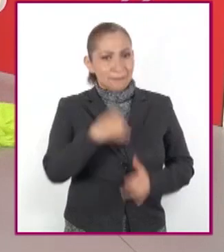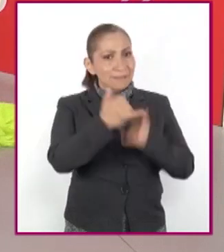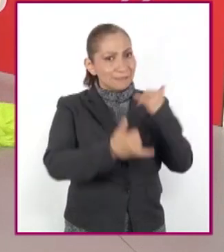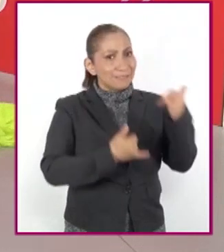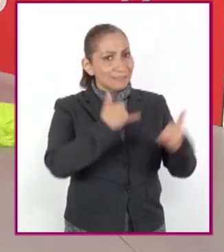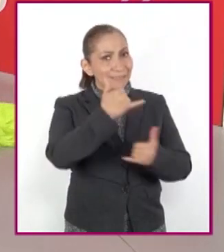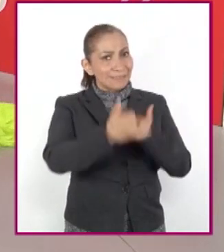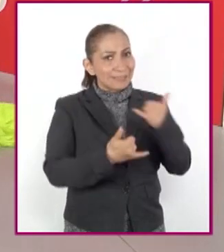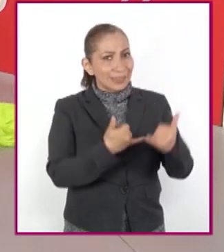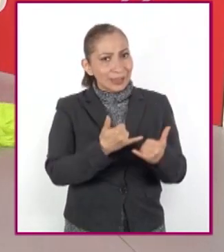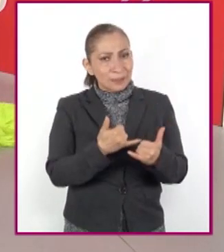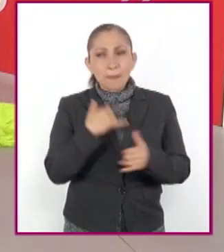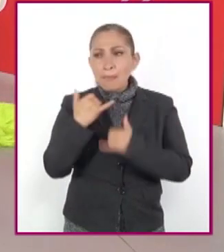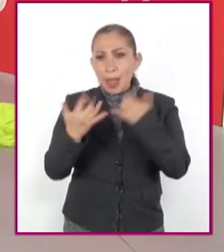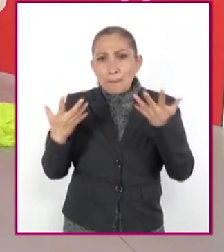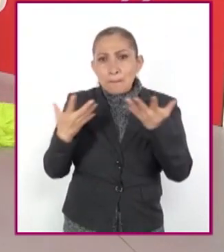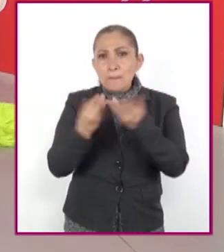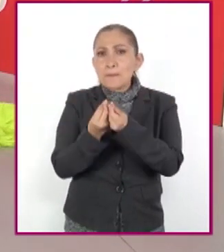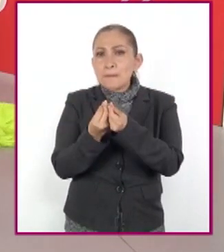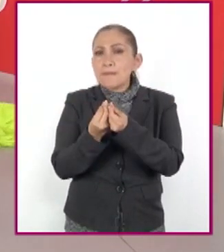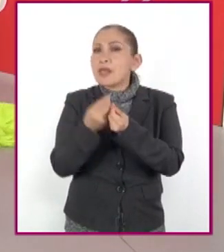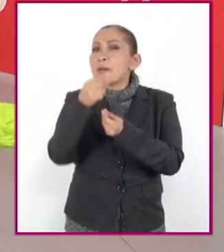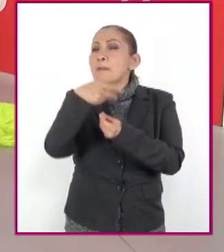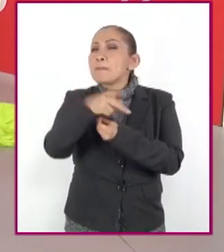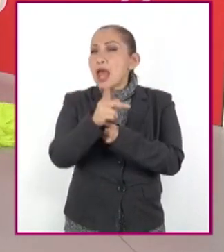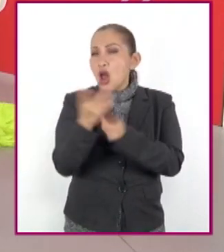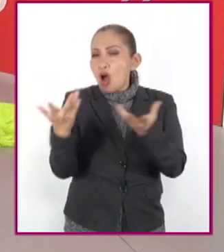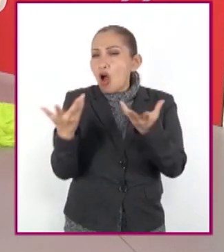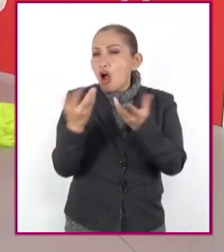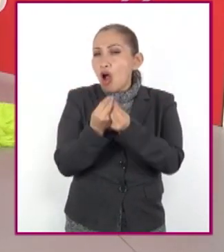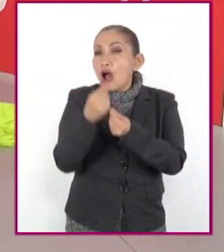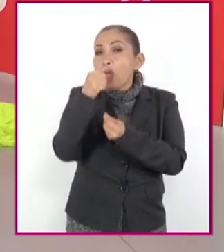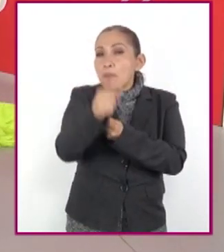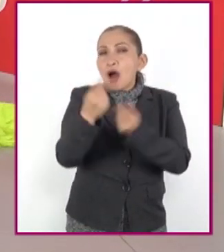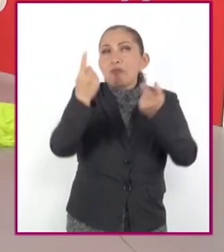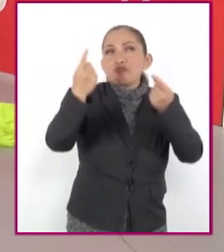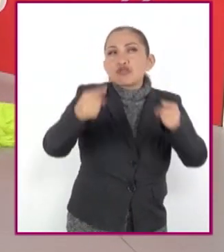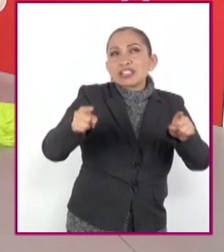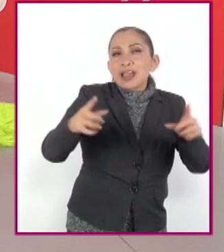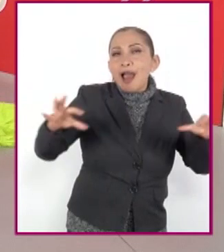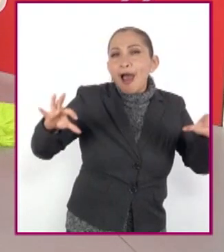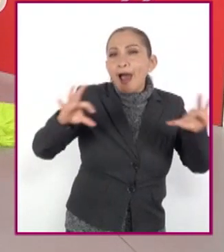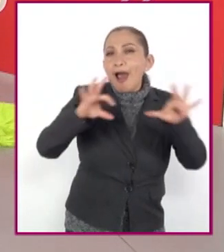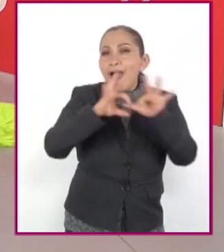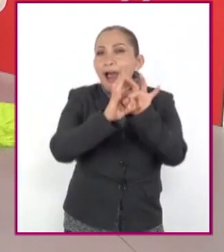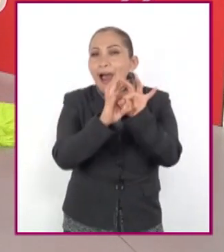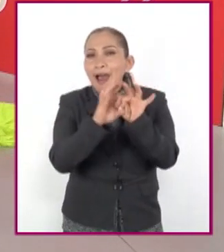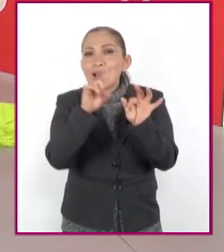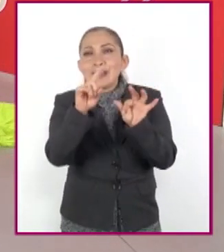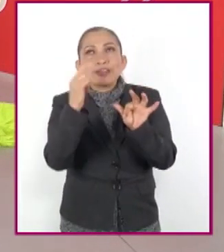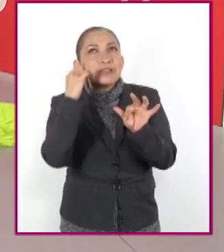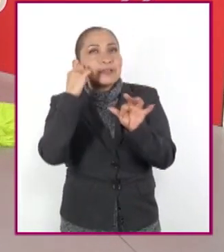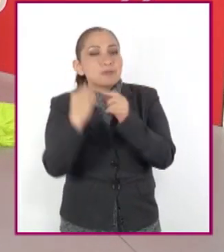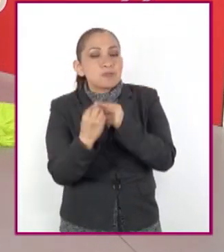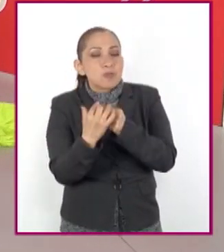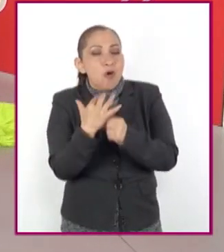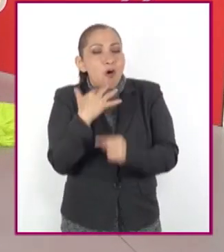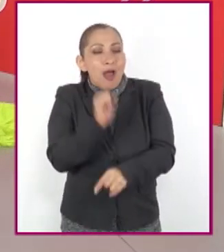¡Juguemos! Juguemos entonces, pero acompañadas de una melodía que nos transmita